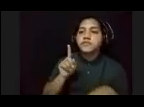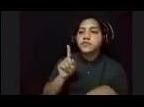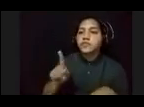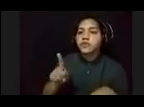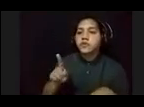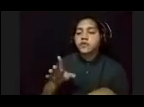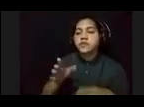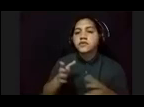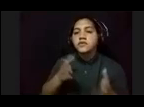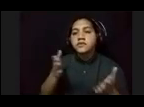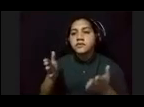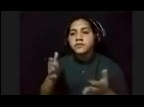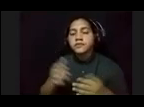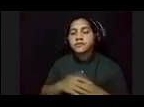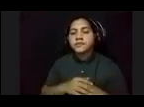despalillado,